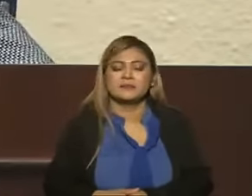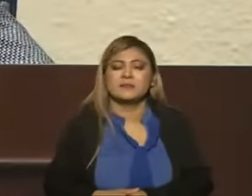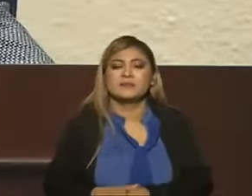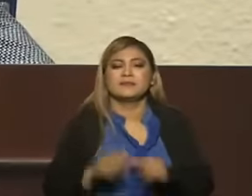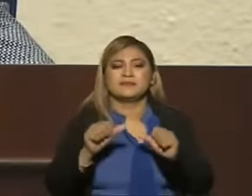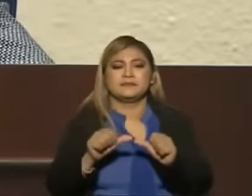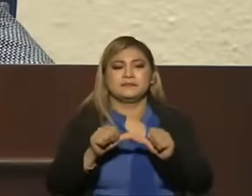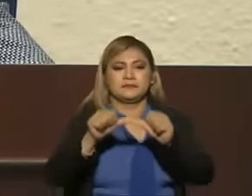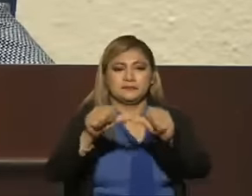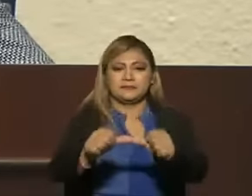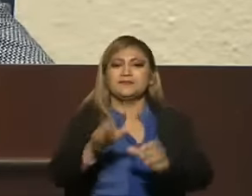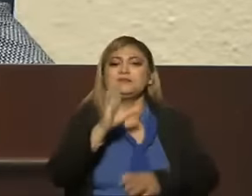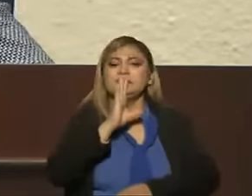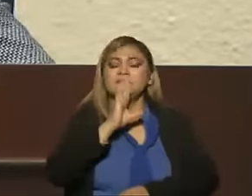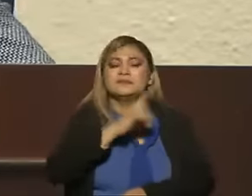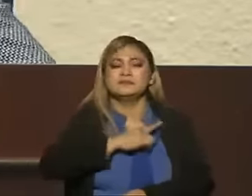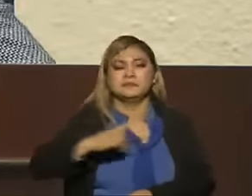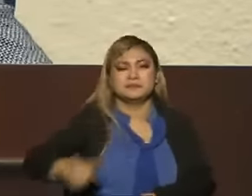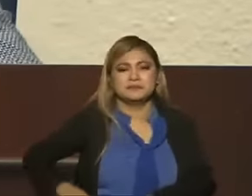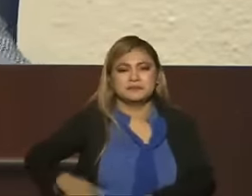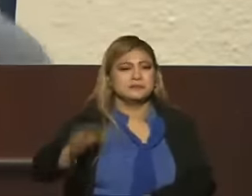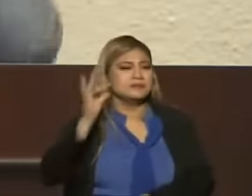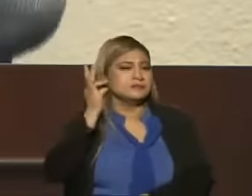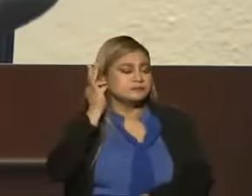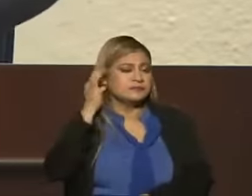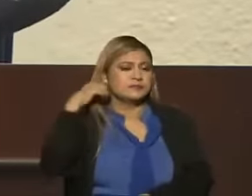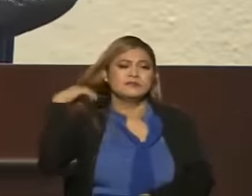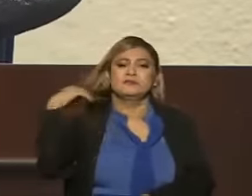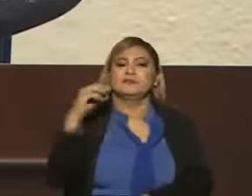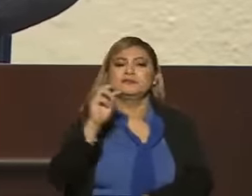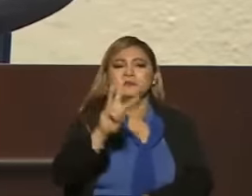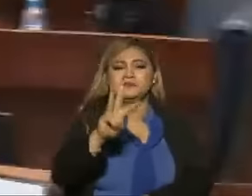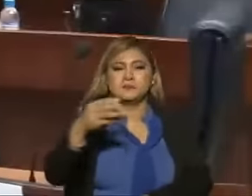Continúa el uso de la palabra la honorable diputada Walkiria Chale.